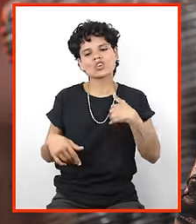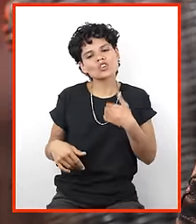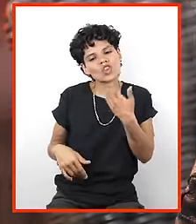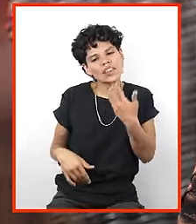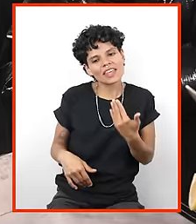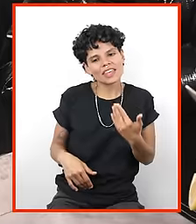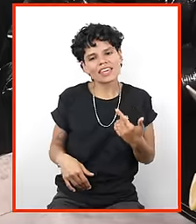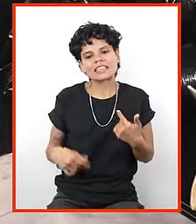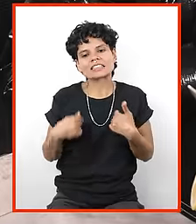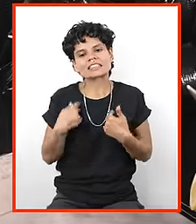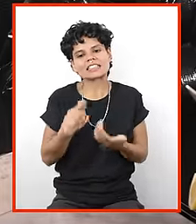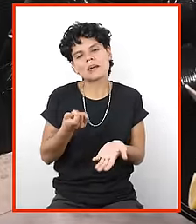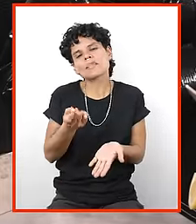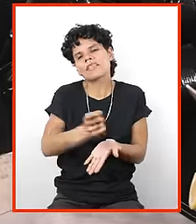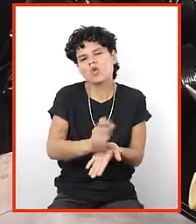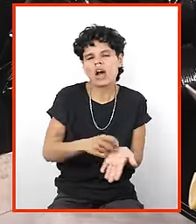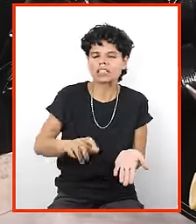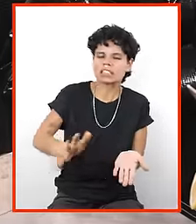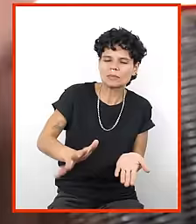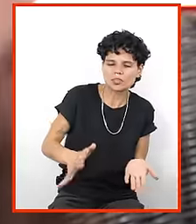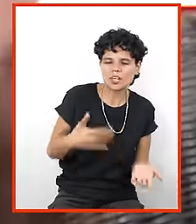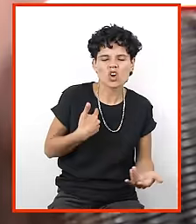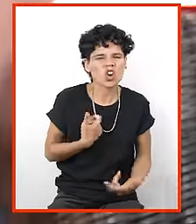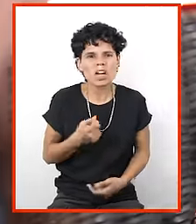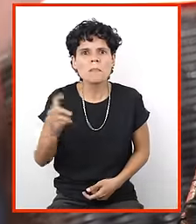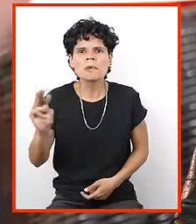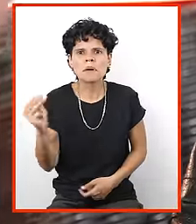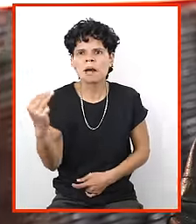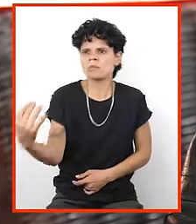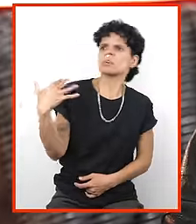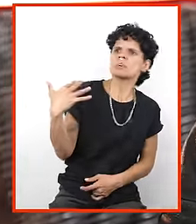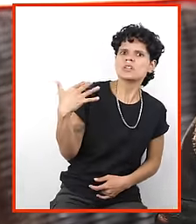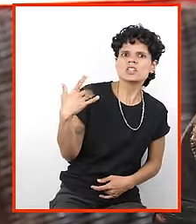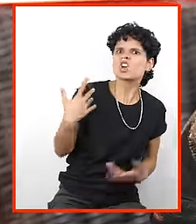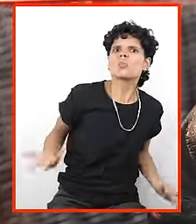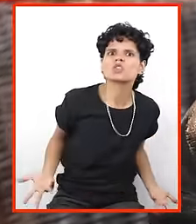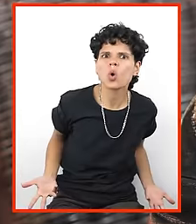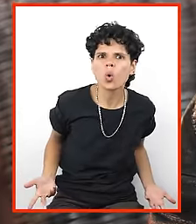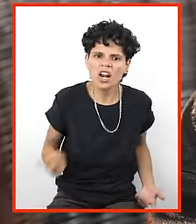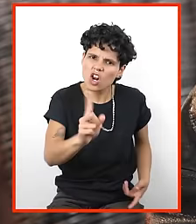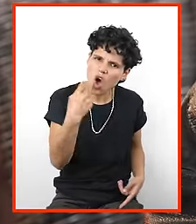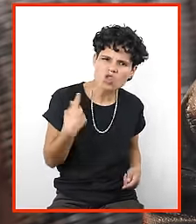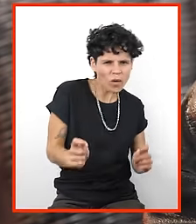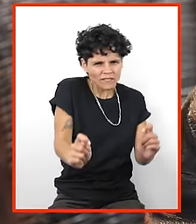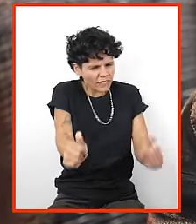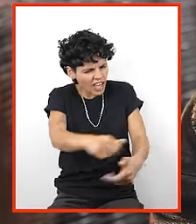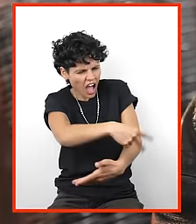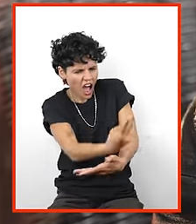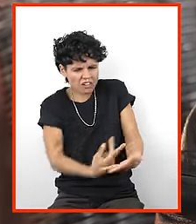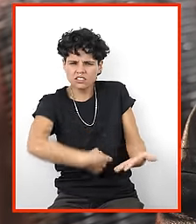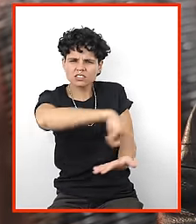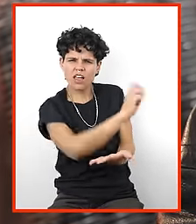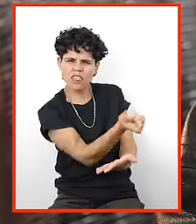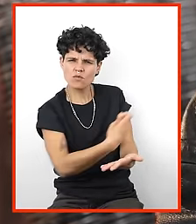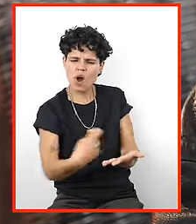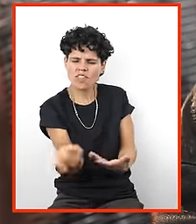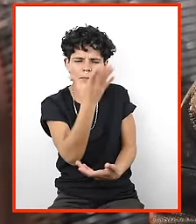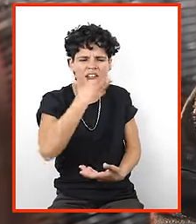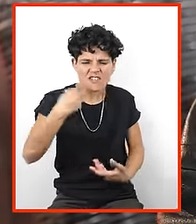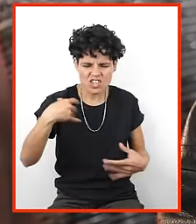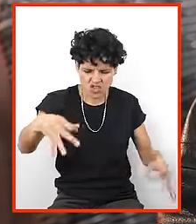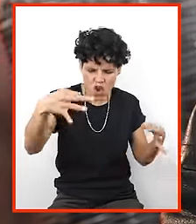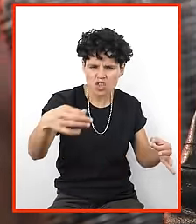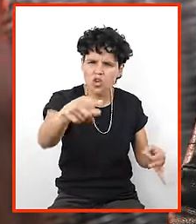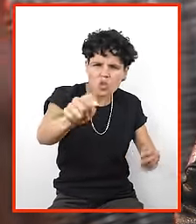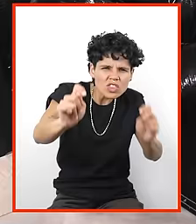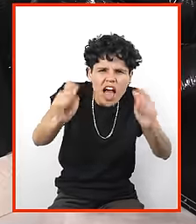oye, es que parece que dibujar no es mi mayor talento, pero jaja. Ja. ¿Cómo se te ocurre decir eso de ti, Denise? Tú eres una excelente dibujante. Es el